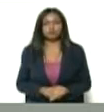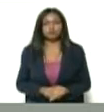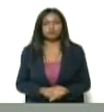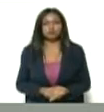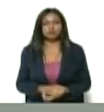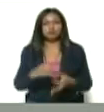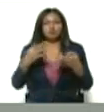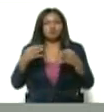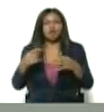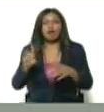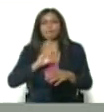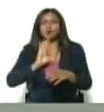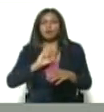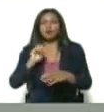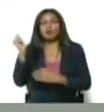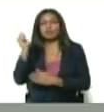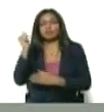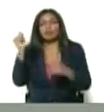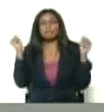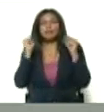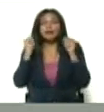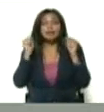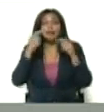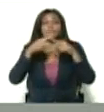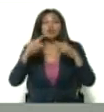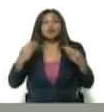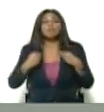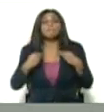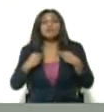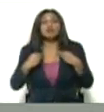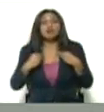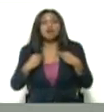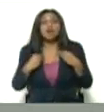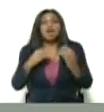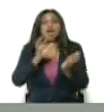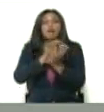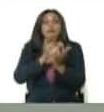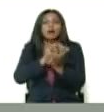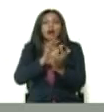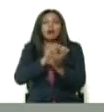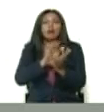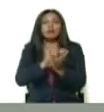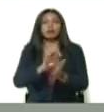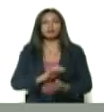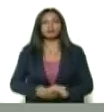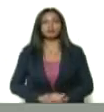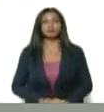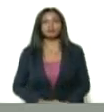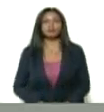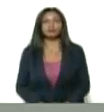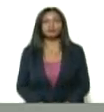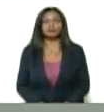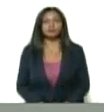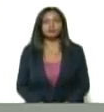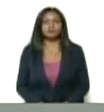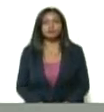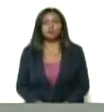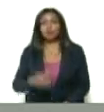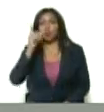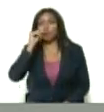natural de Mérida, pero está residenciado en Antolín del Campo, no Esparta. Es de oficio